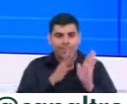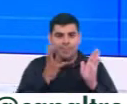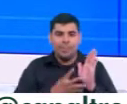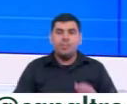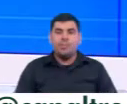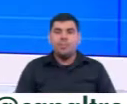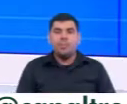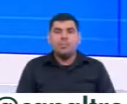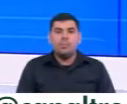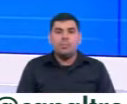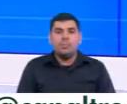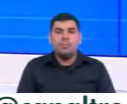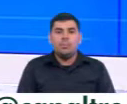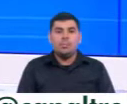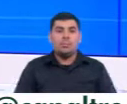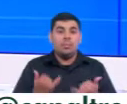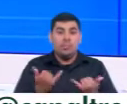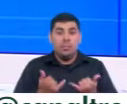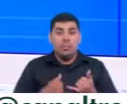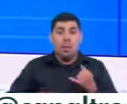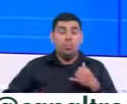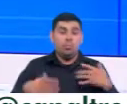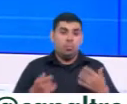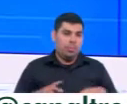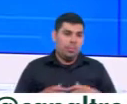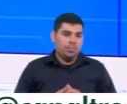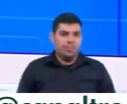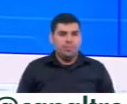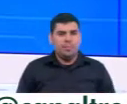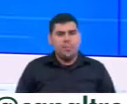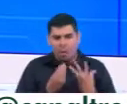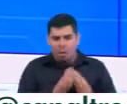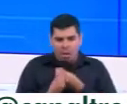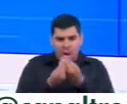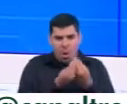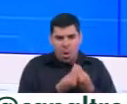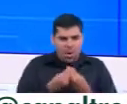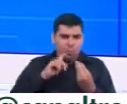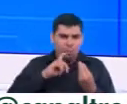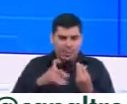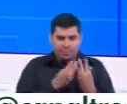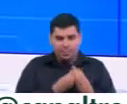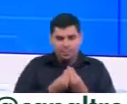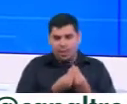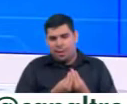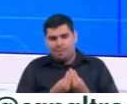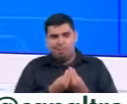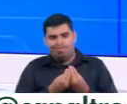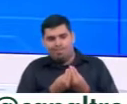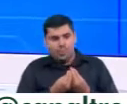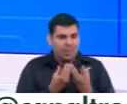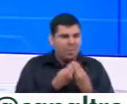y no existe un ambiente positivo entre los miembros de la bancada liberal del consejo para aprobar el proyecto de acuerdo donde se le autorizara al